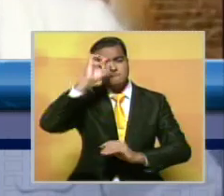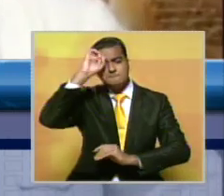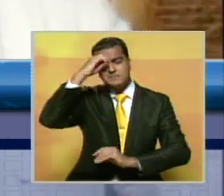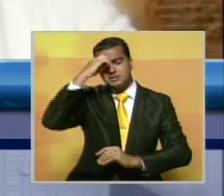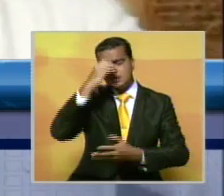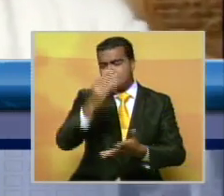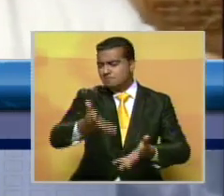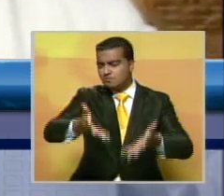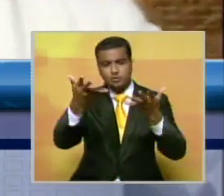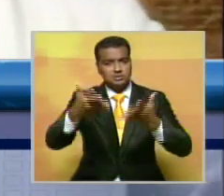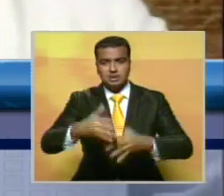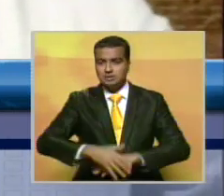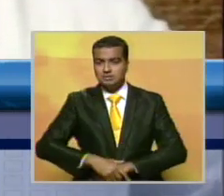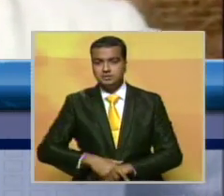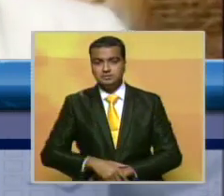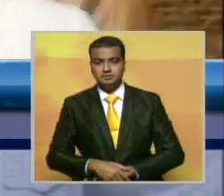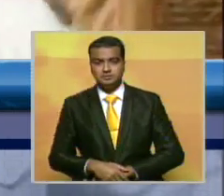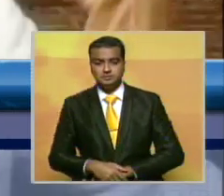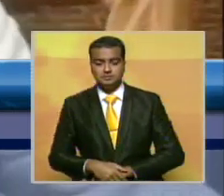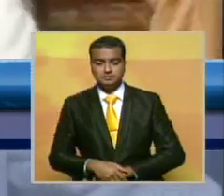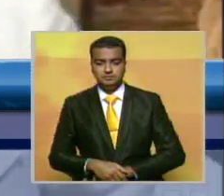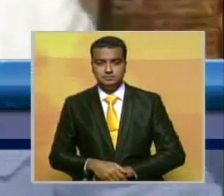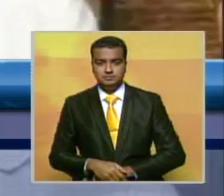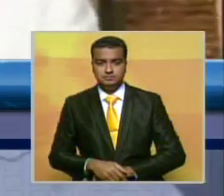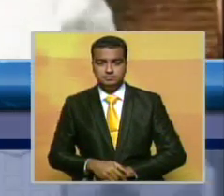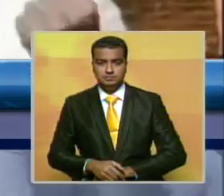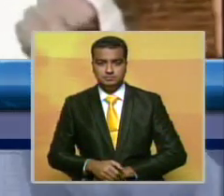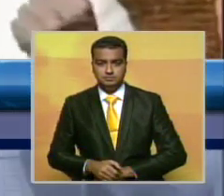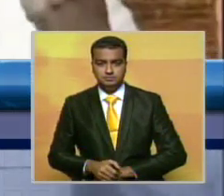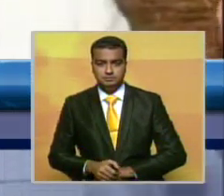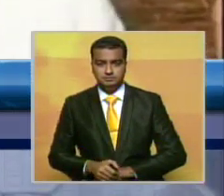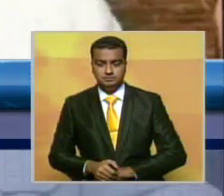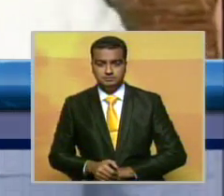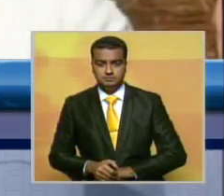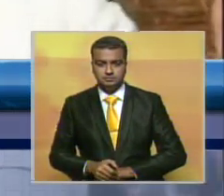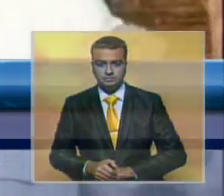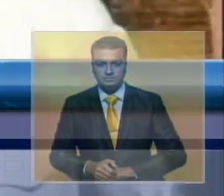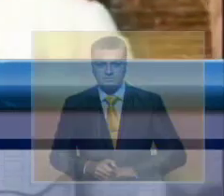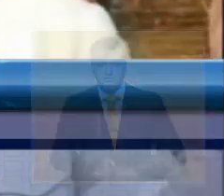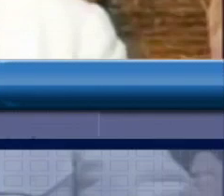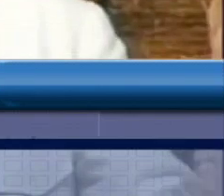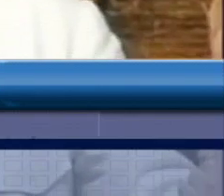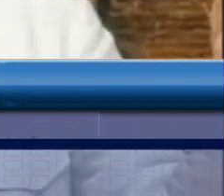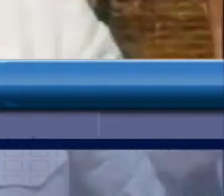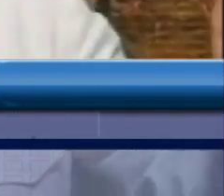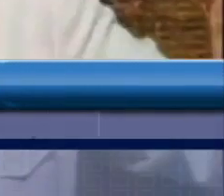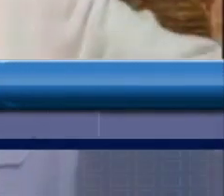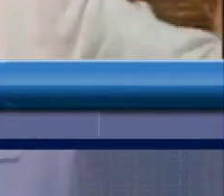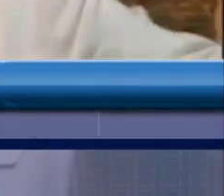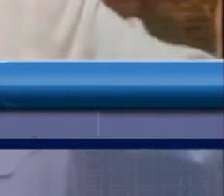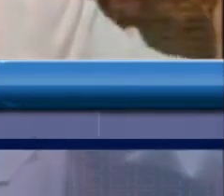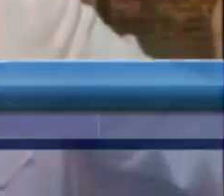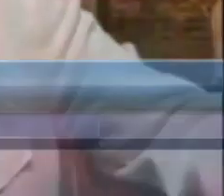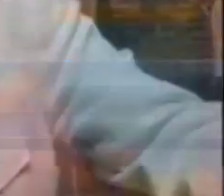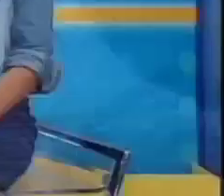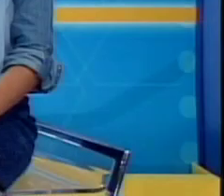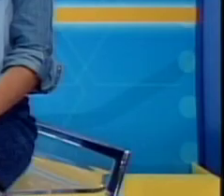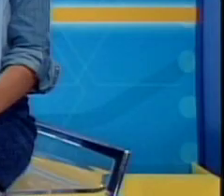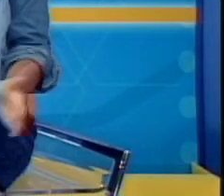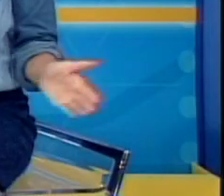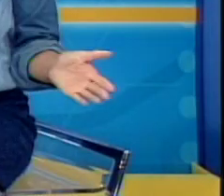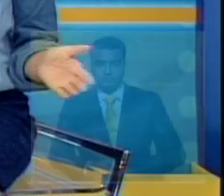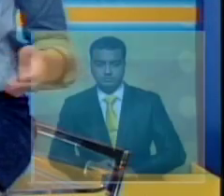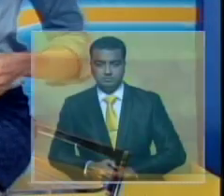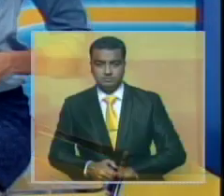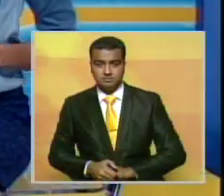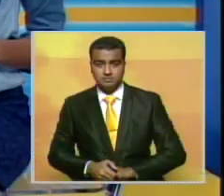pieza indiscutible de la música venezolana. Que después de esta vida no hay otra oportunidad. El